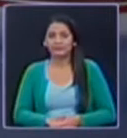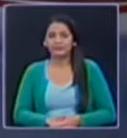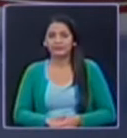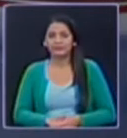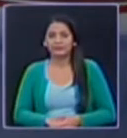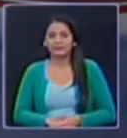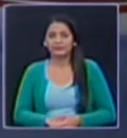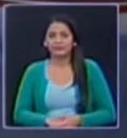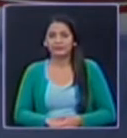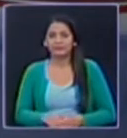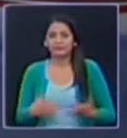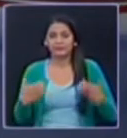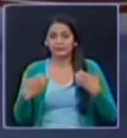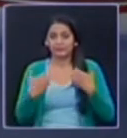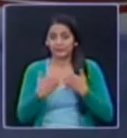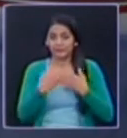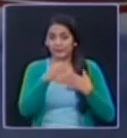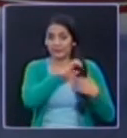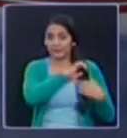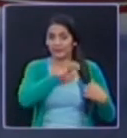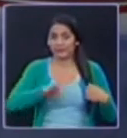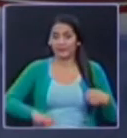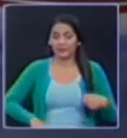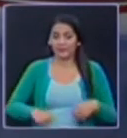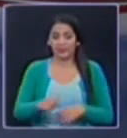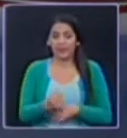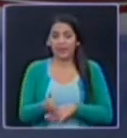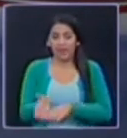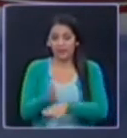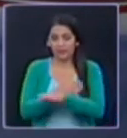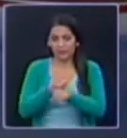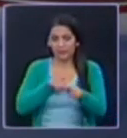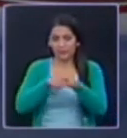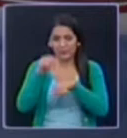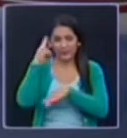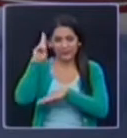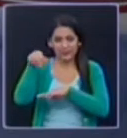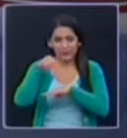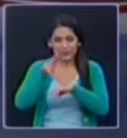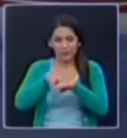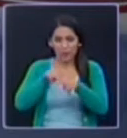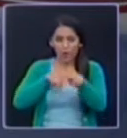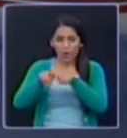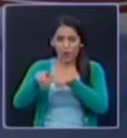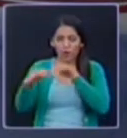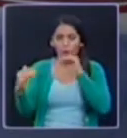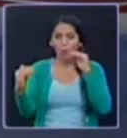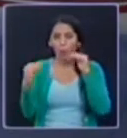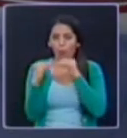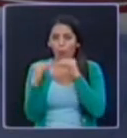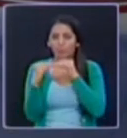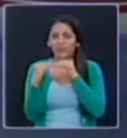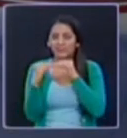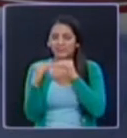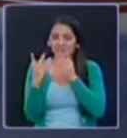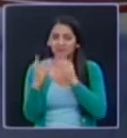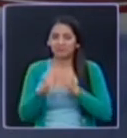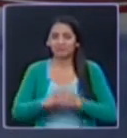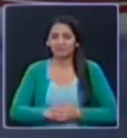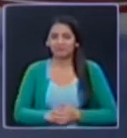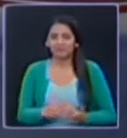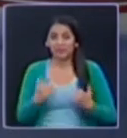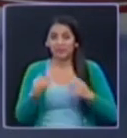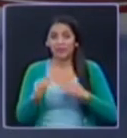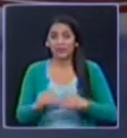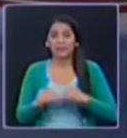Y el equipo del Club Sport Emelec dejó atrás lo que fue el empate con el Nacional y ese resultado que lo privó de adueñarse de la punta del